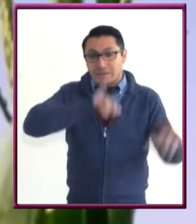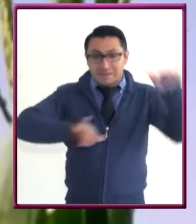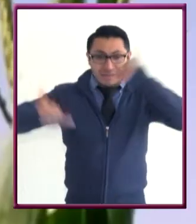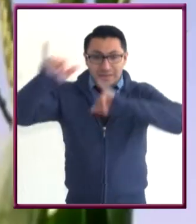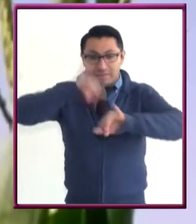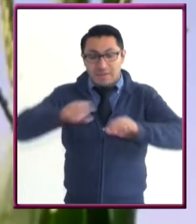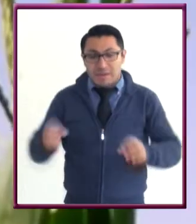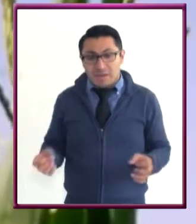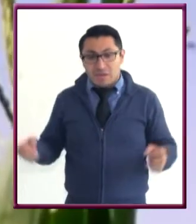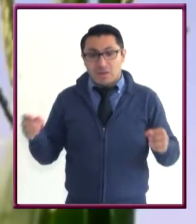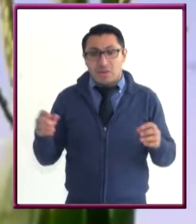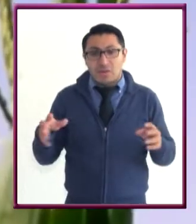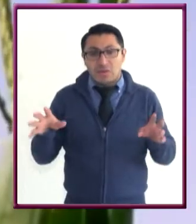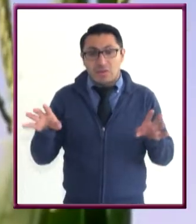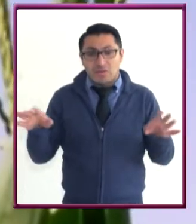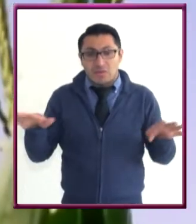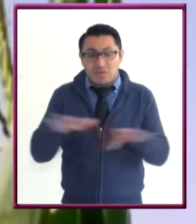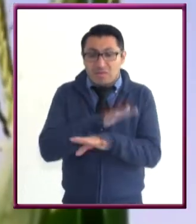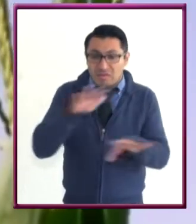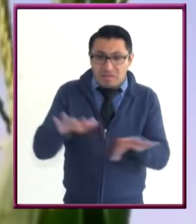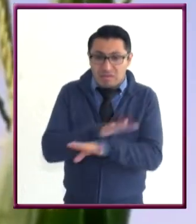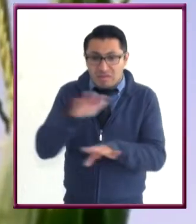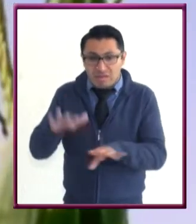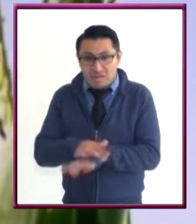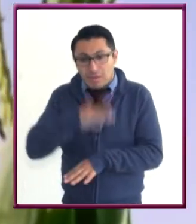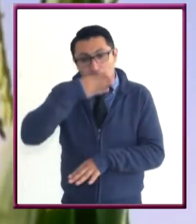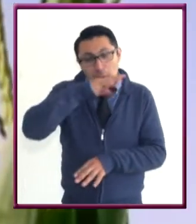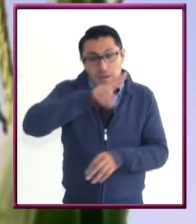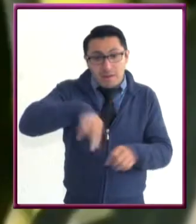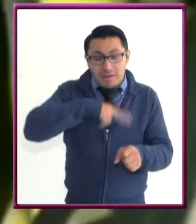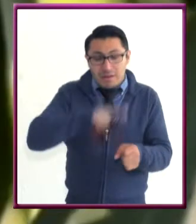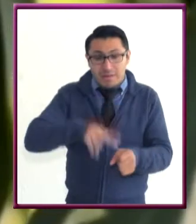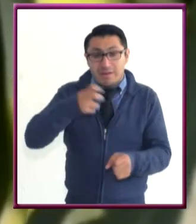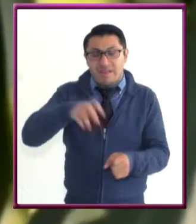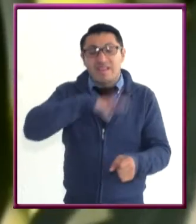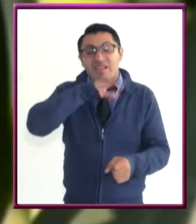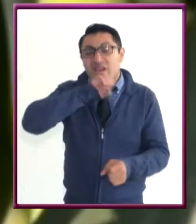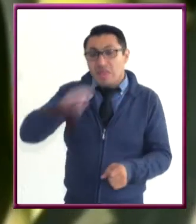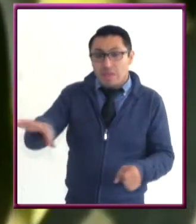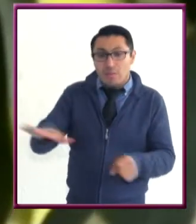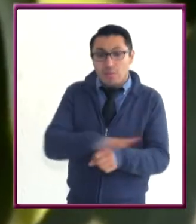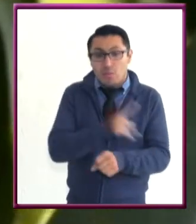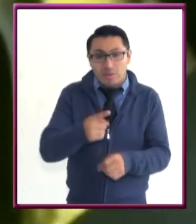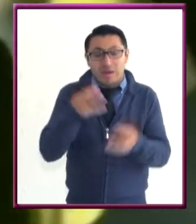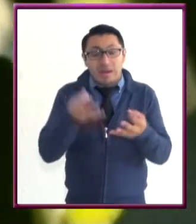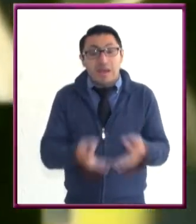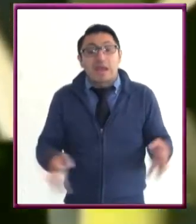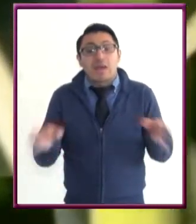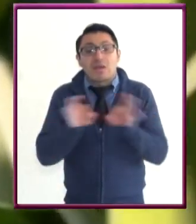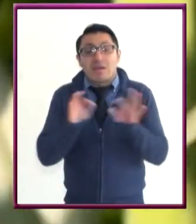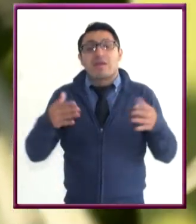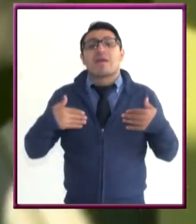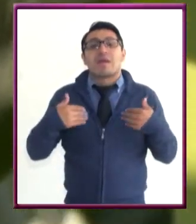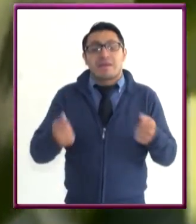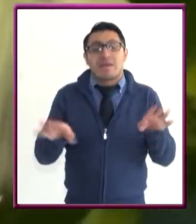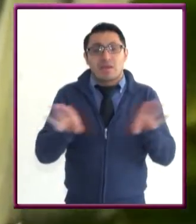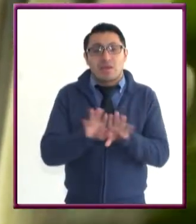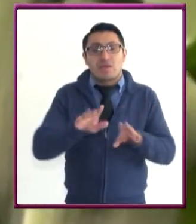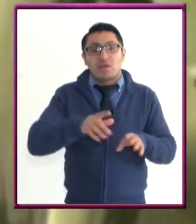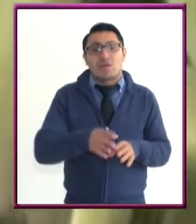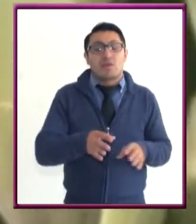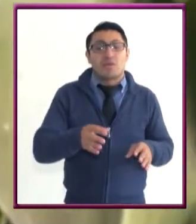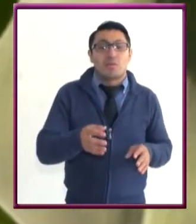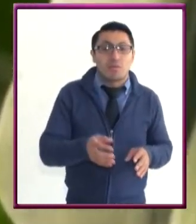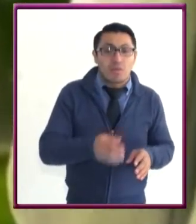polen hacia otros maíces, a eso le llamamos contaminación. Porque eso es muy importante de entender. Los transgénicos es una tecnología que está en